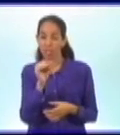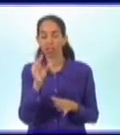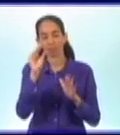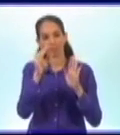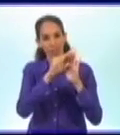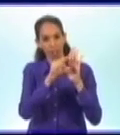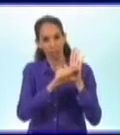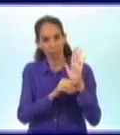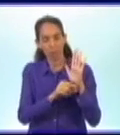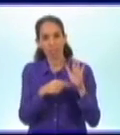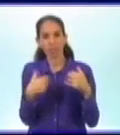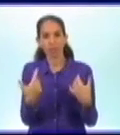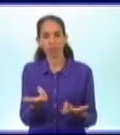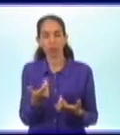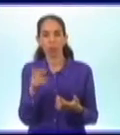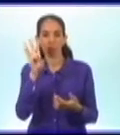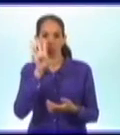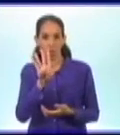4.